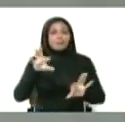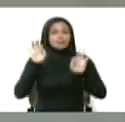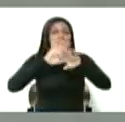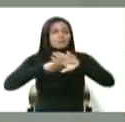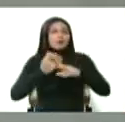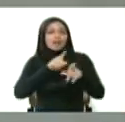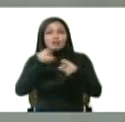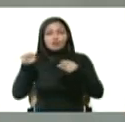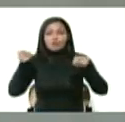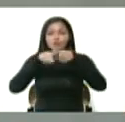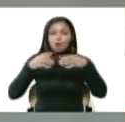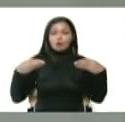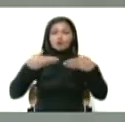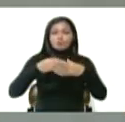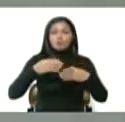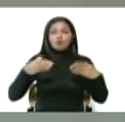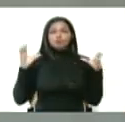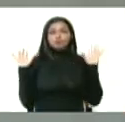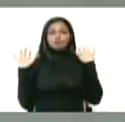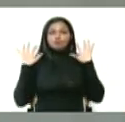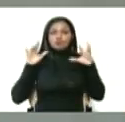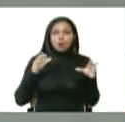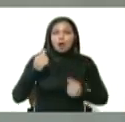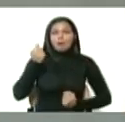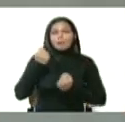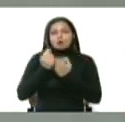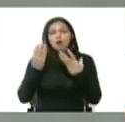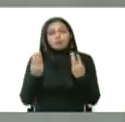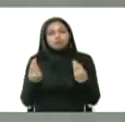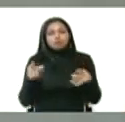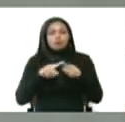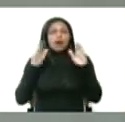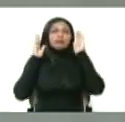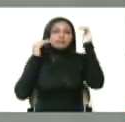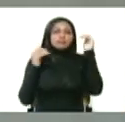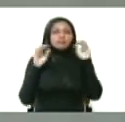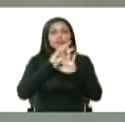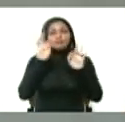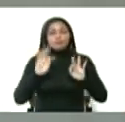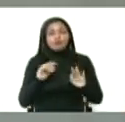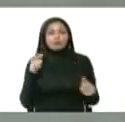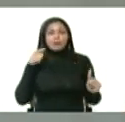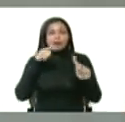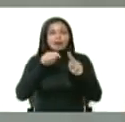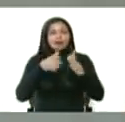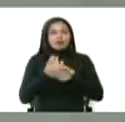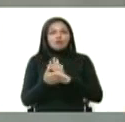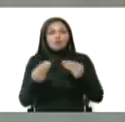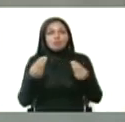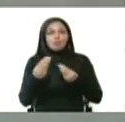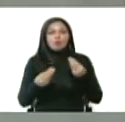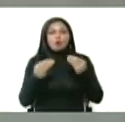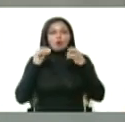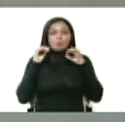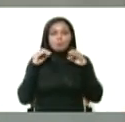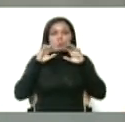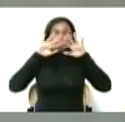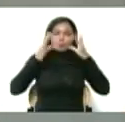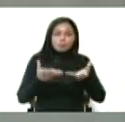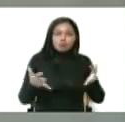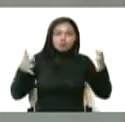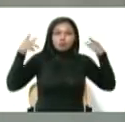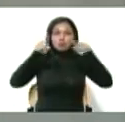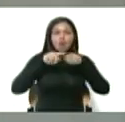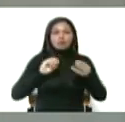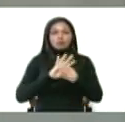ellos son parte de ese ejército que nos ha ayudado a atender de manera apropiada la pandemia de